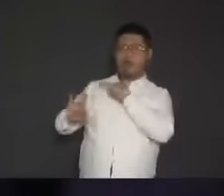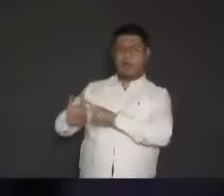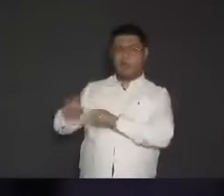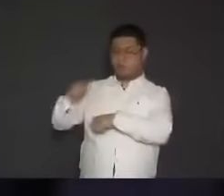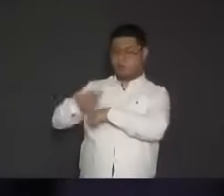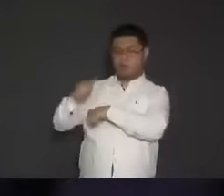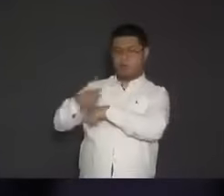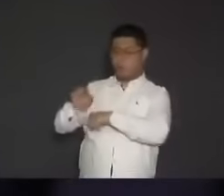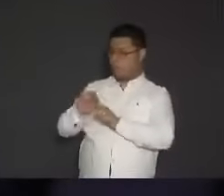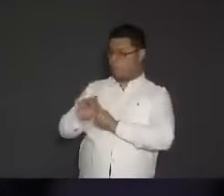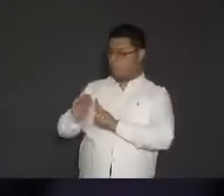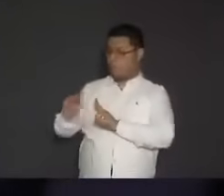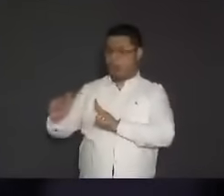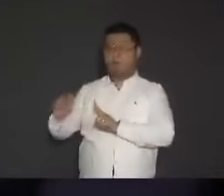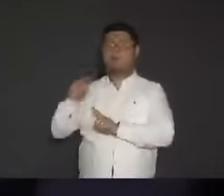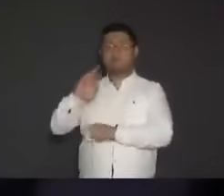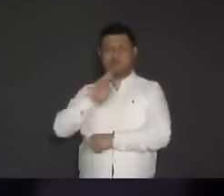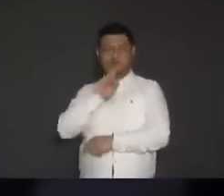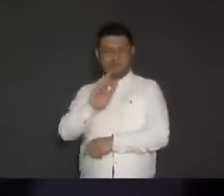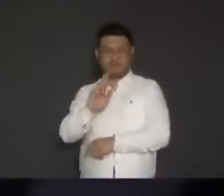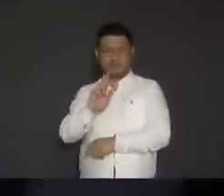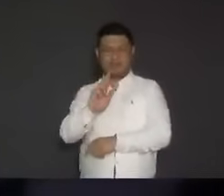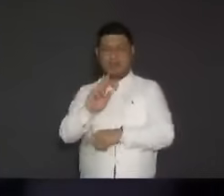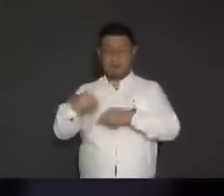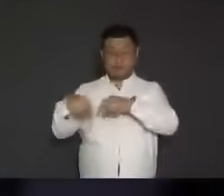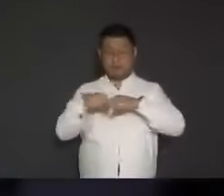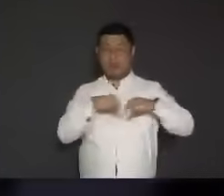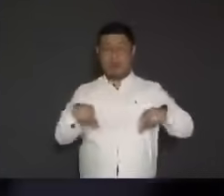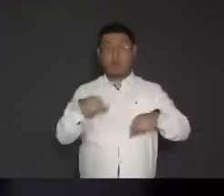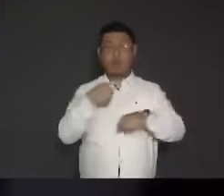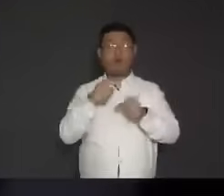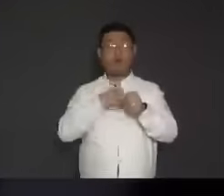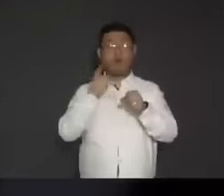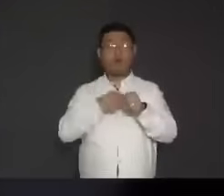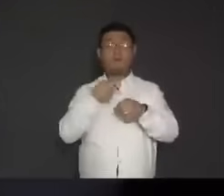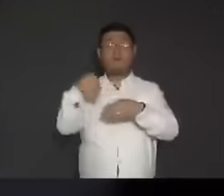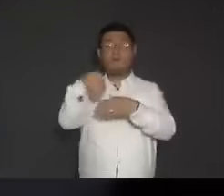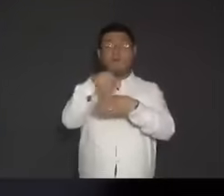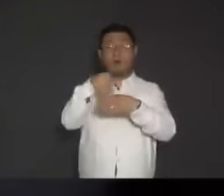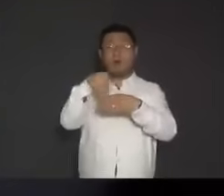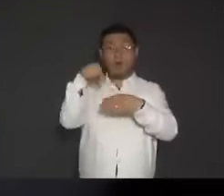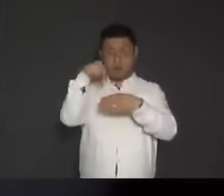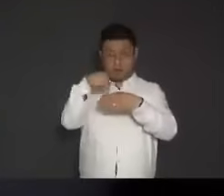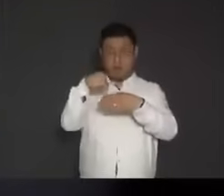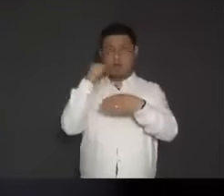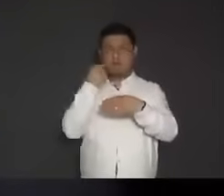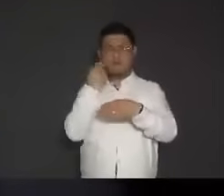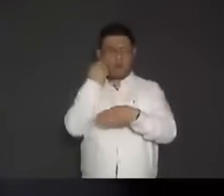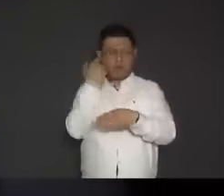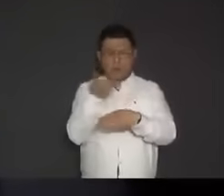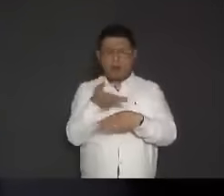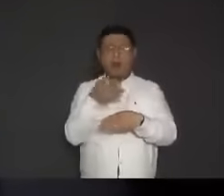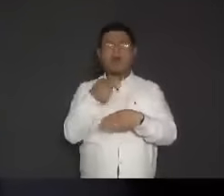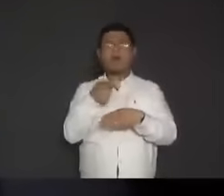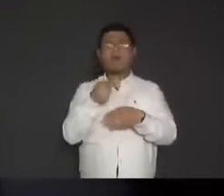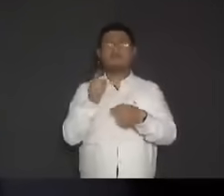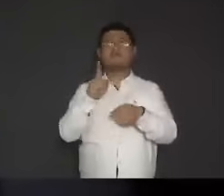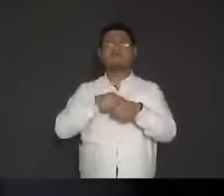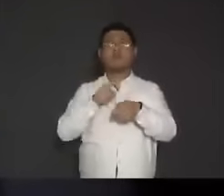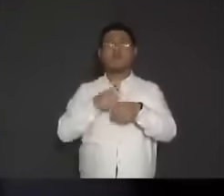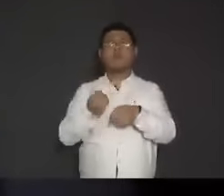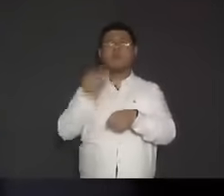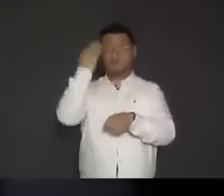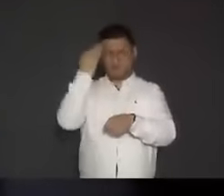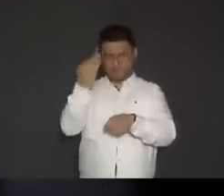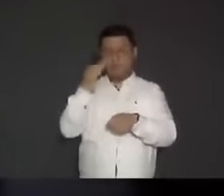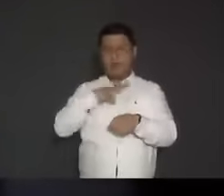la pregunta. En la parte inferior tendrán un cronómetro de color morado donde estará la bolsa del tiempo que podrán utilizar al finalizar la dinámica del